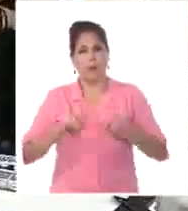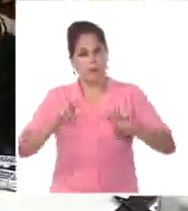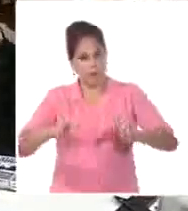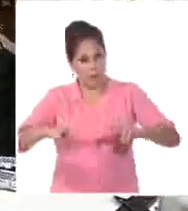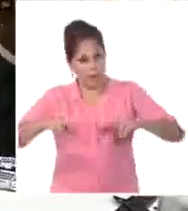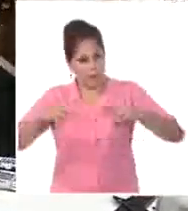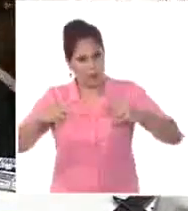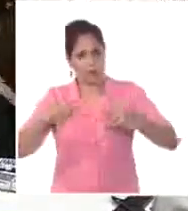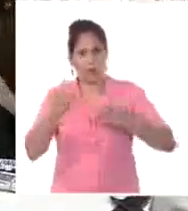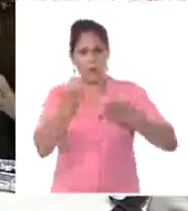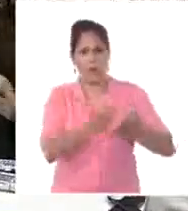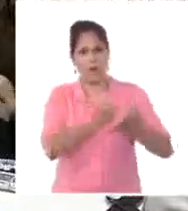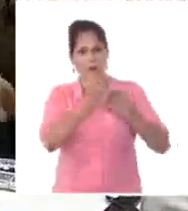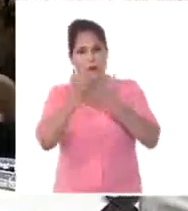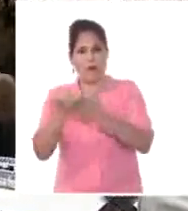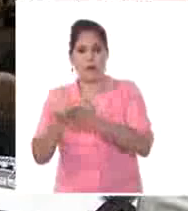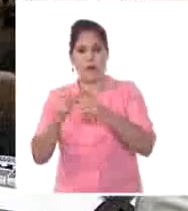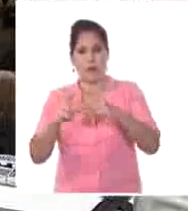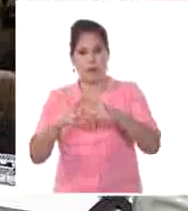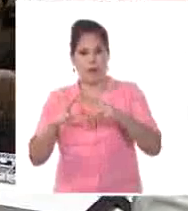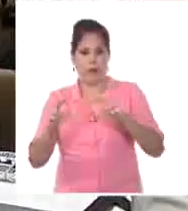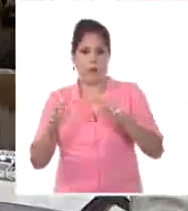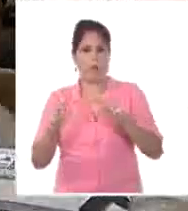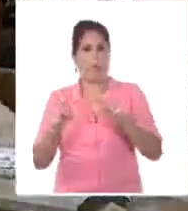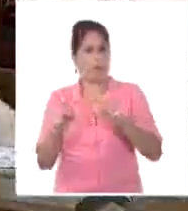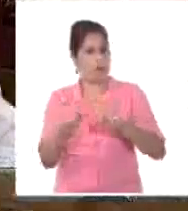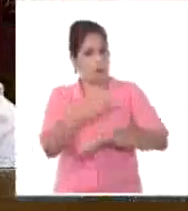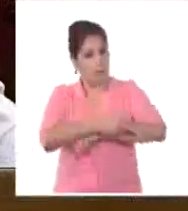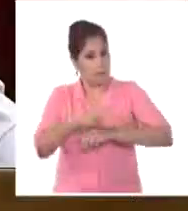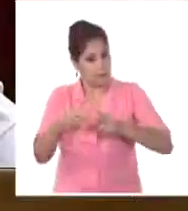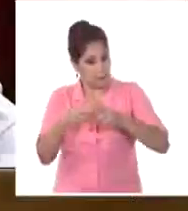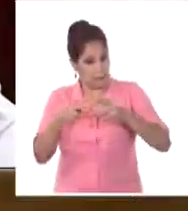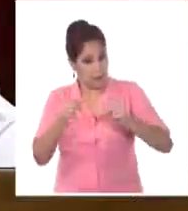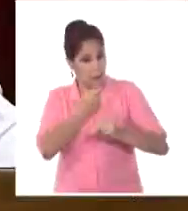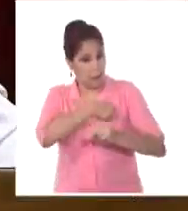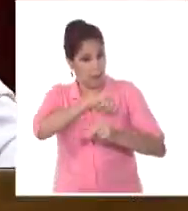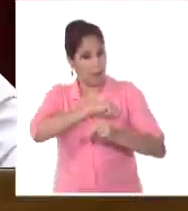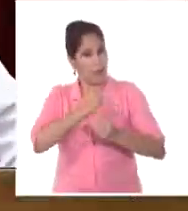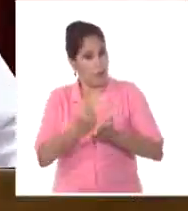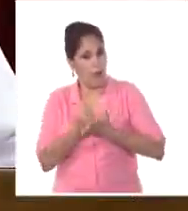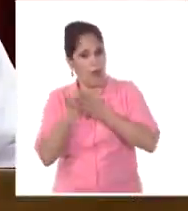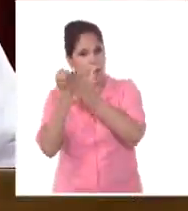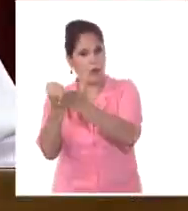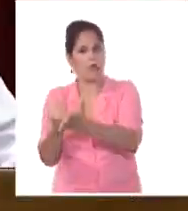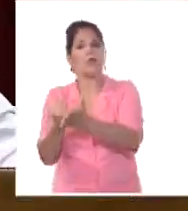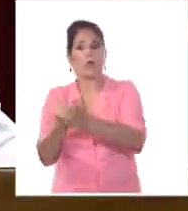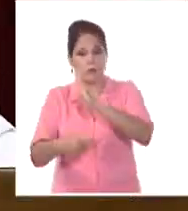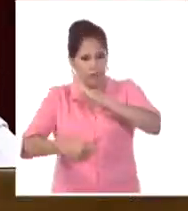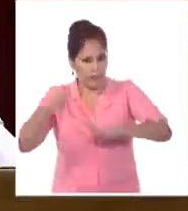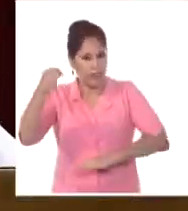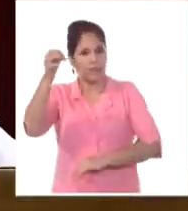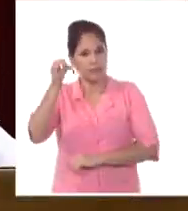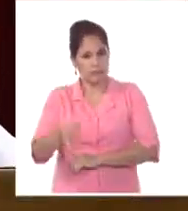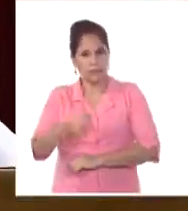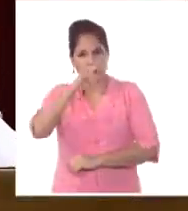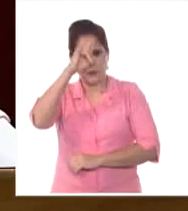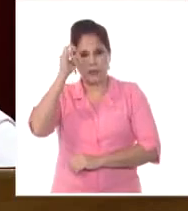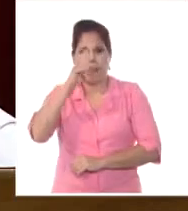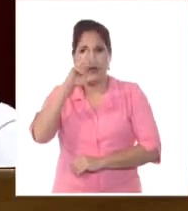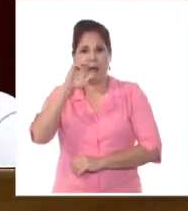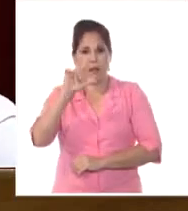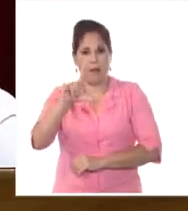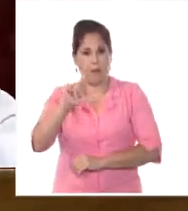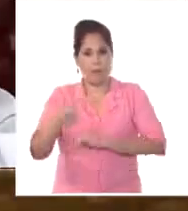Reiteramos nuestra solidaridad con Nicaragua Sandinista, con su pueblo y con el presidente comandante Daniel Ortega